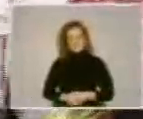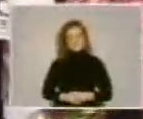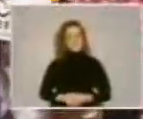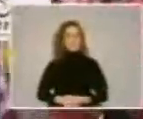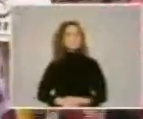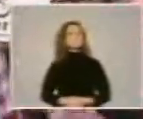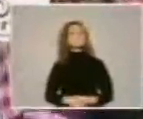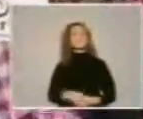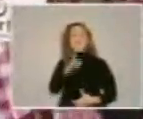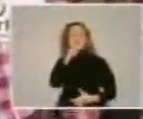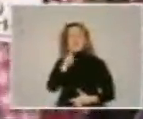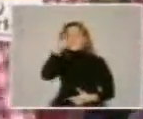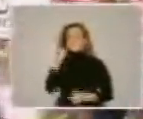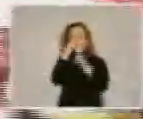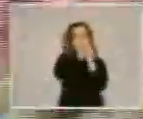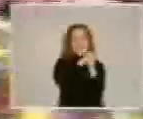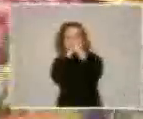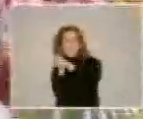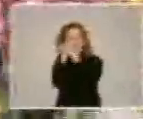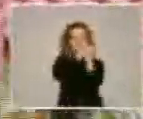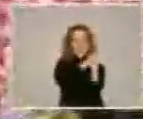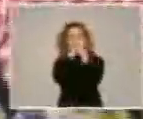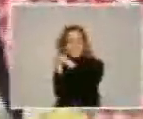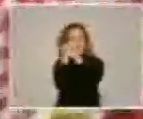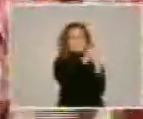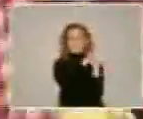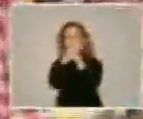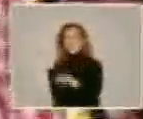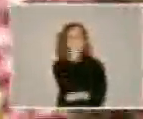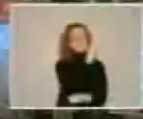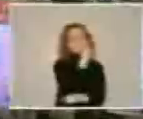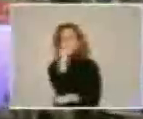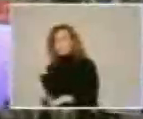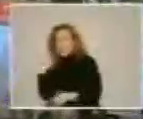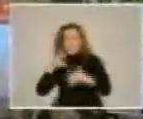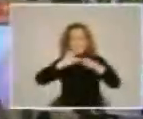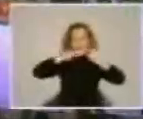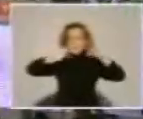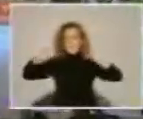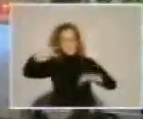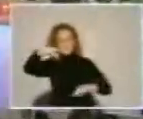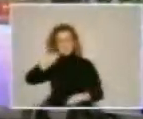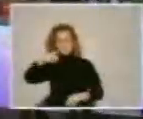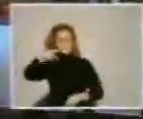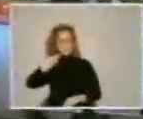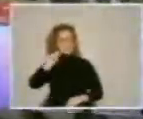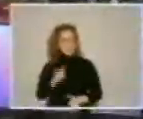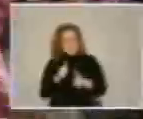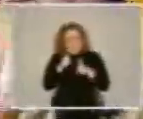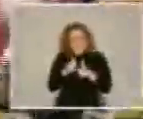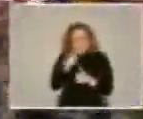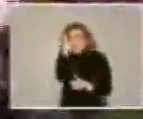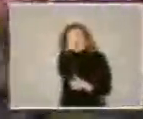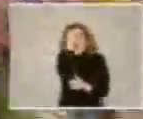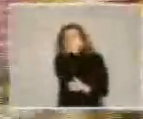Vamos. Y ahora que soy un murguero, que no nos falte nuestro amigo, que ya